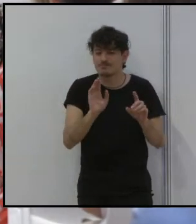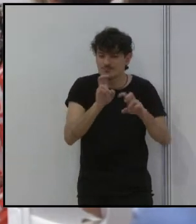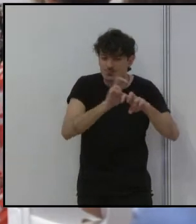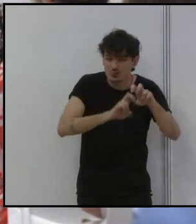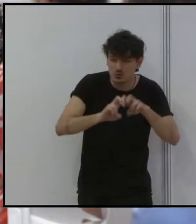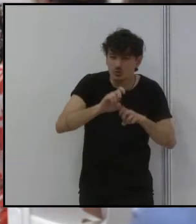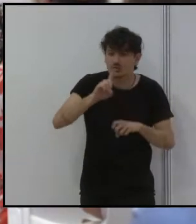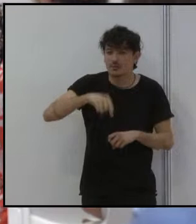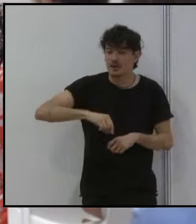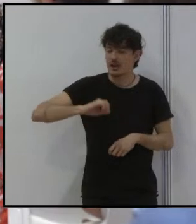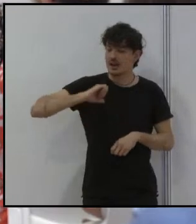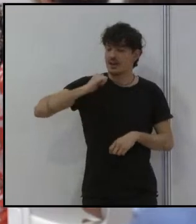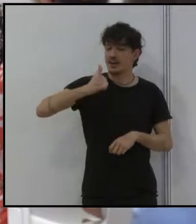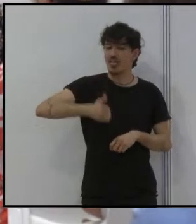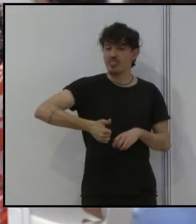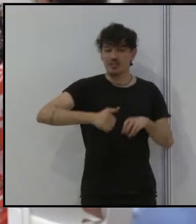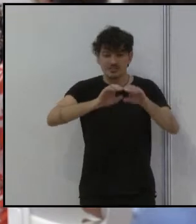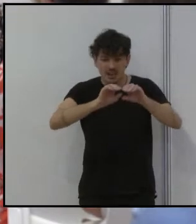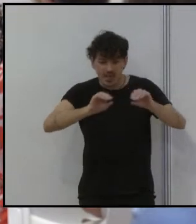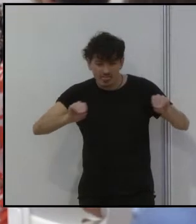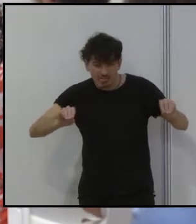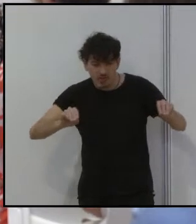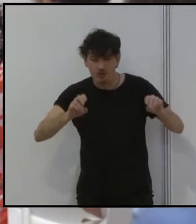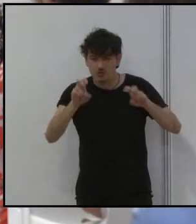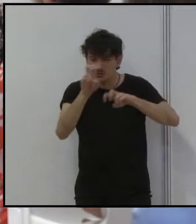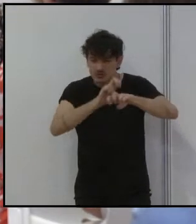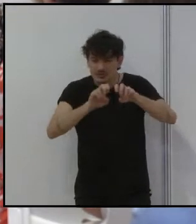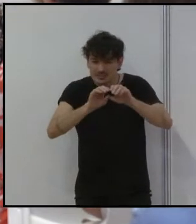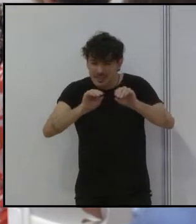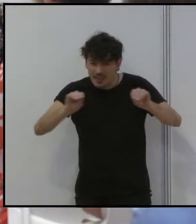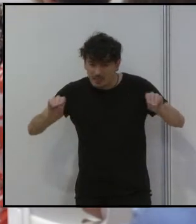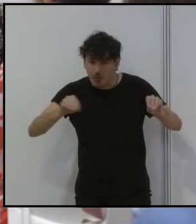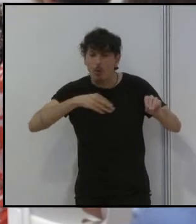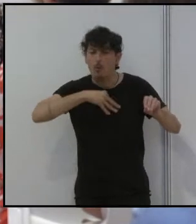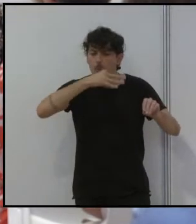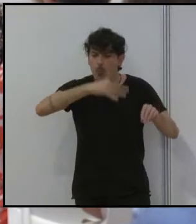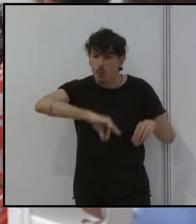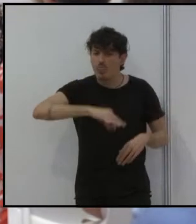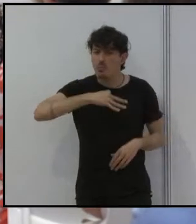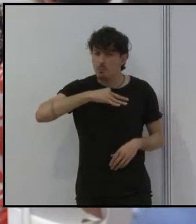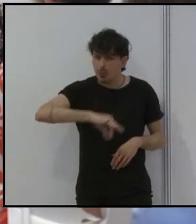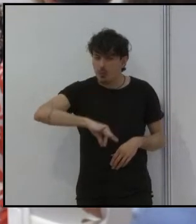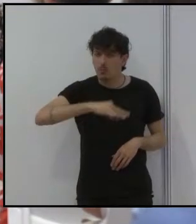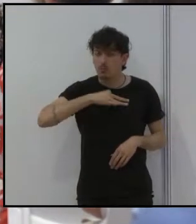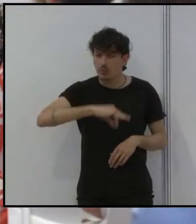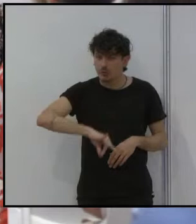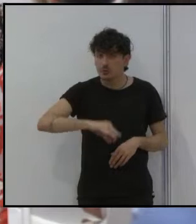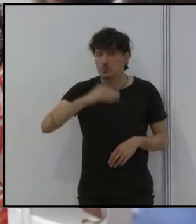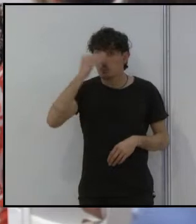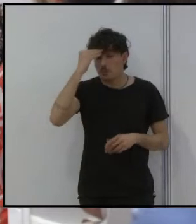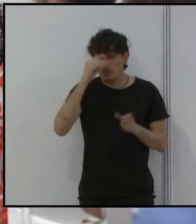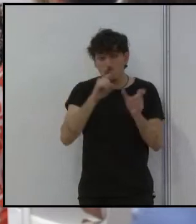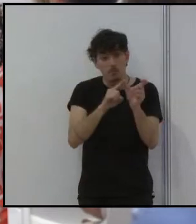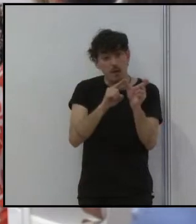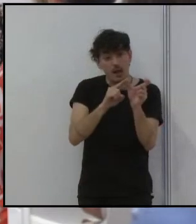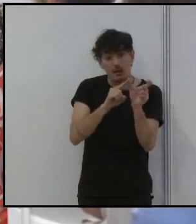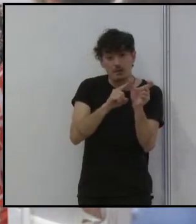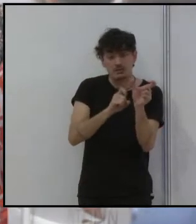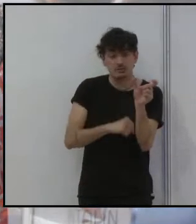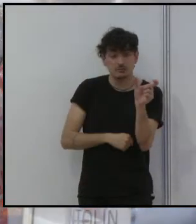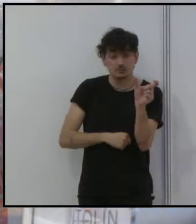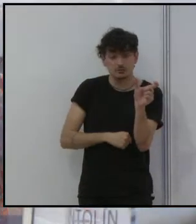del silencio, exploro las posibilidades del silencio, porque creo que es la única manera de que las palabras sean algo más